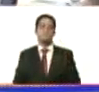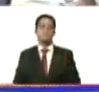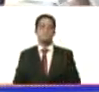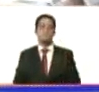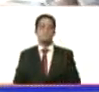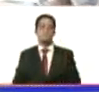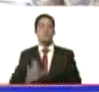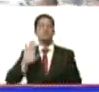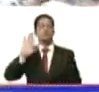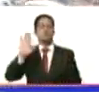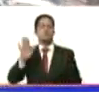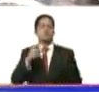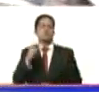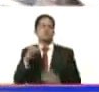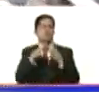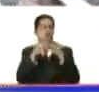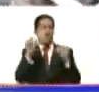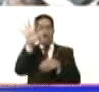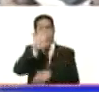su propio destino.